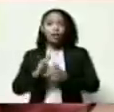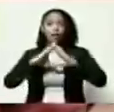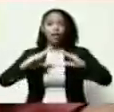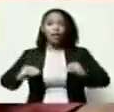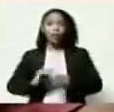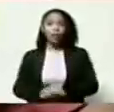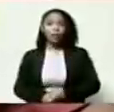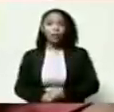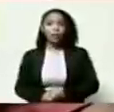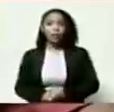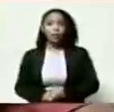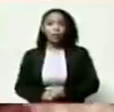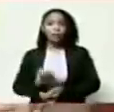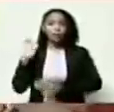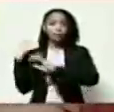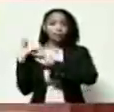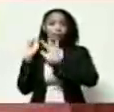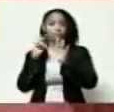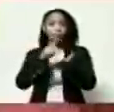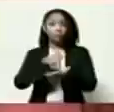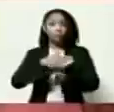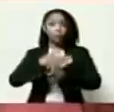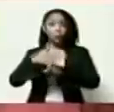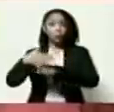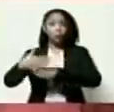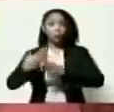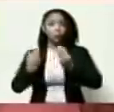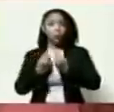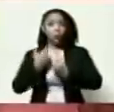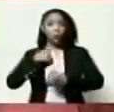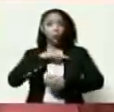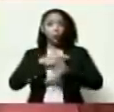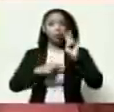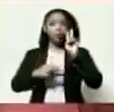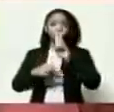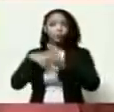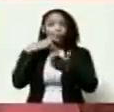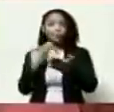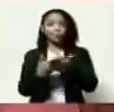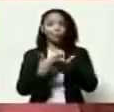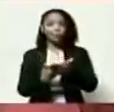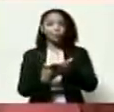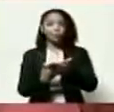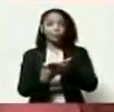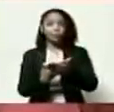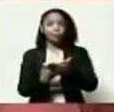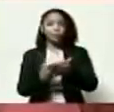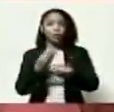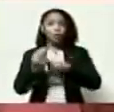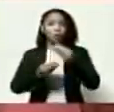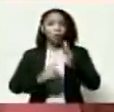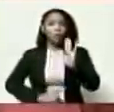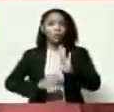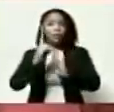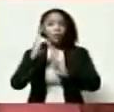Nicaragua. Vinieron aquí, compartieron con nosotros, vieron cómo se